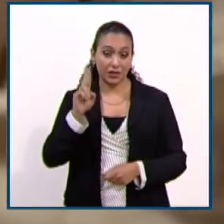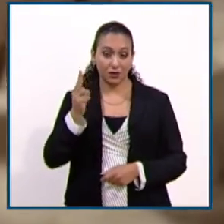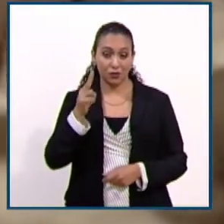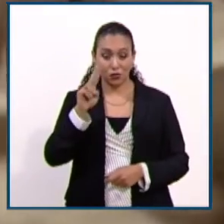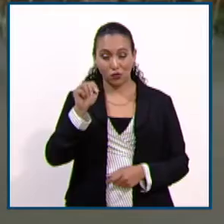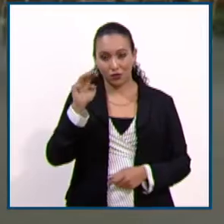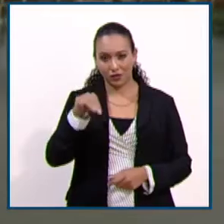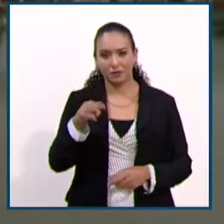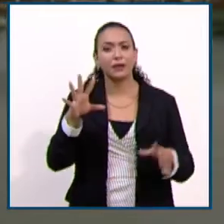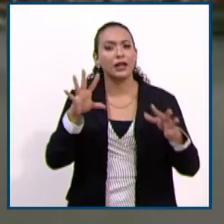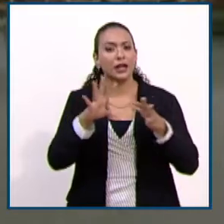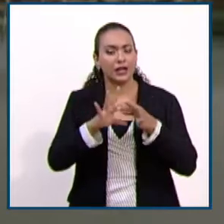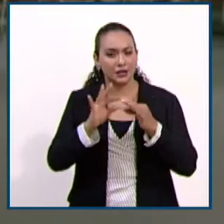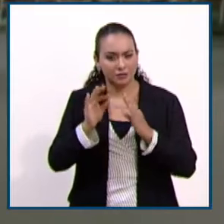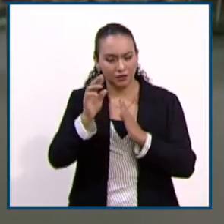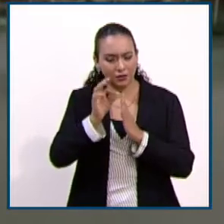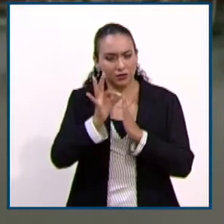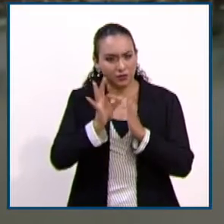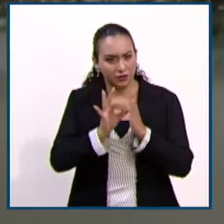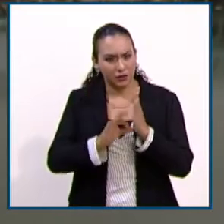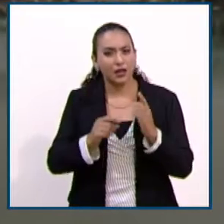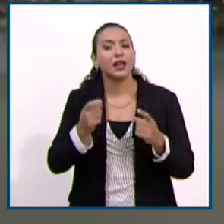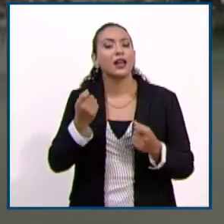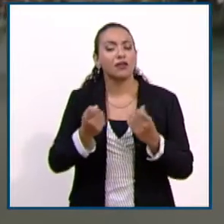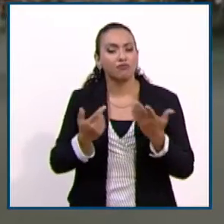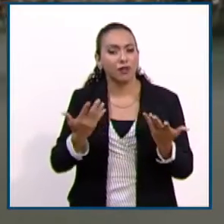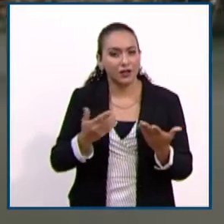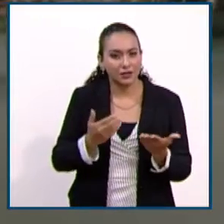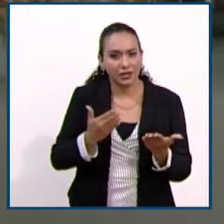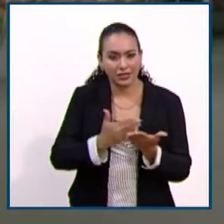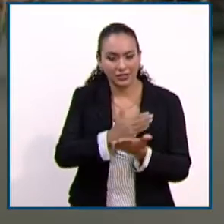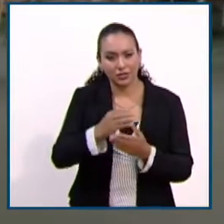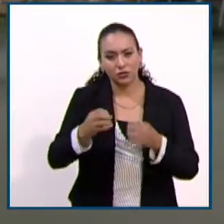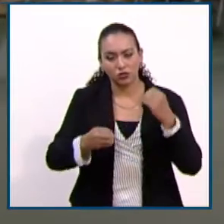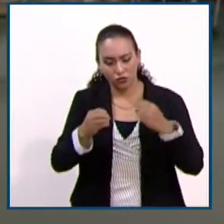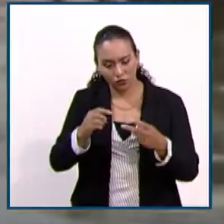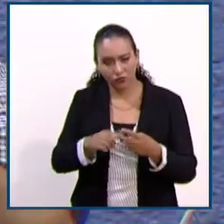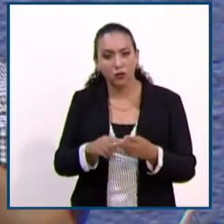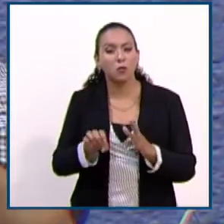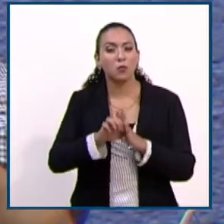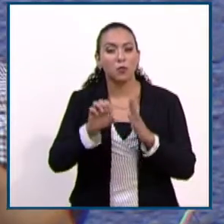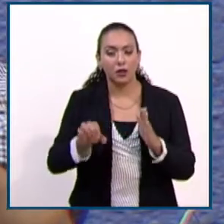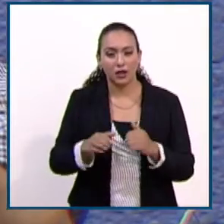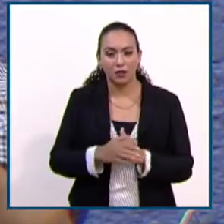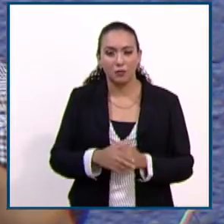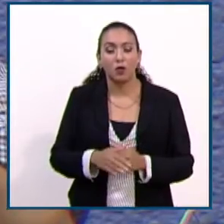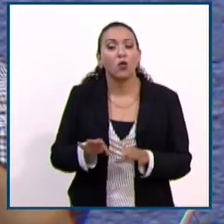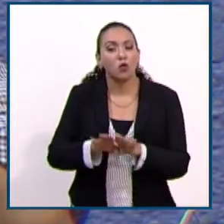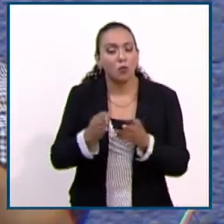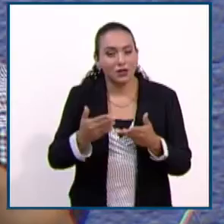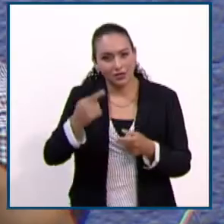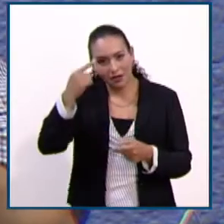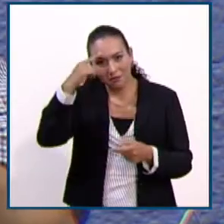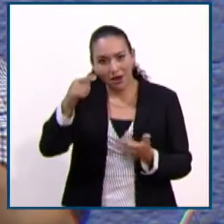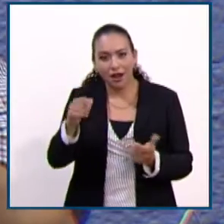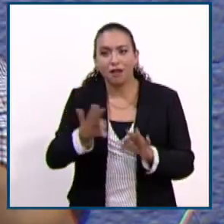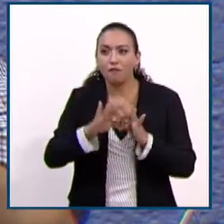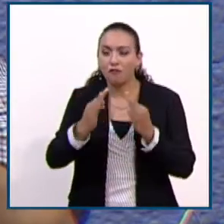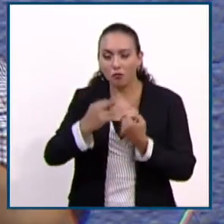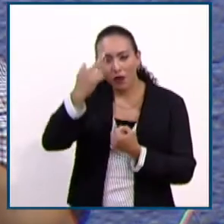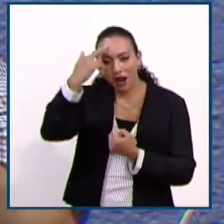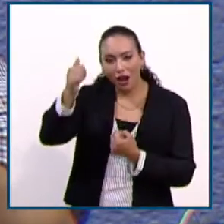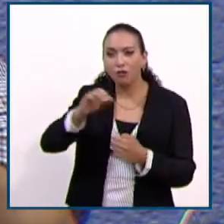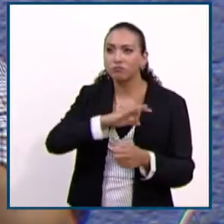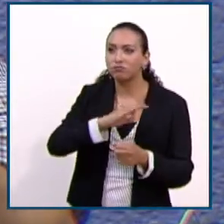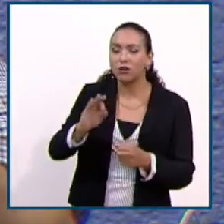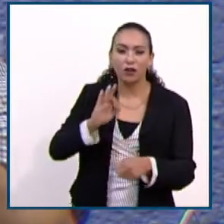de los principios que enmarcan el acceso a la justicia en materia ambiental, entre ellos el de razonabilidad. Por ejemplo, ese principio